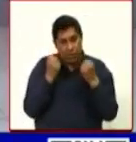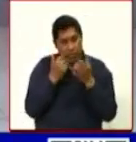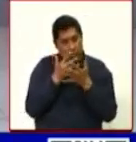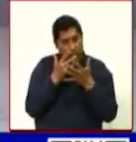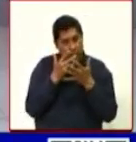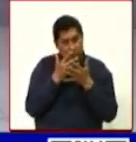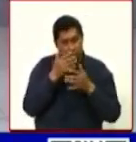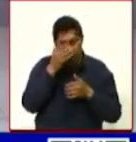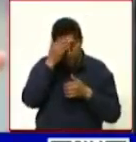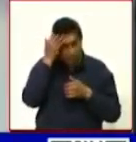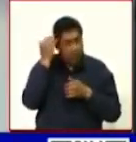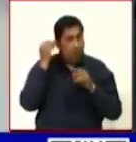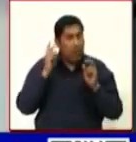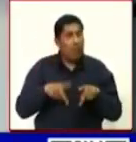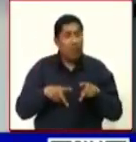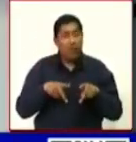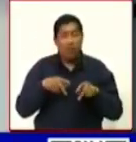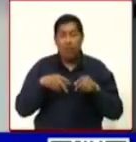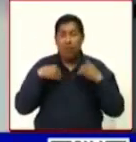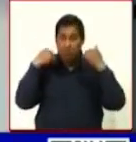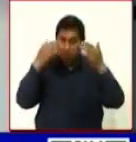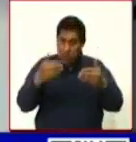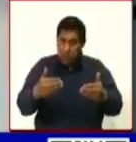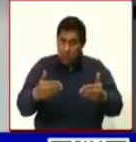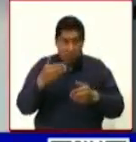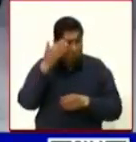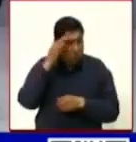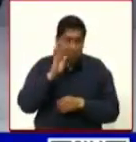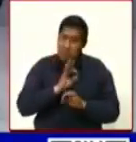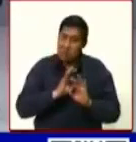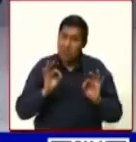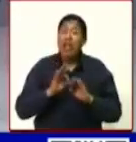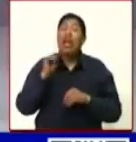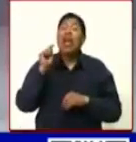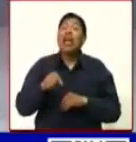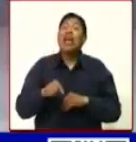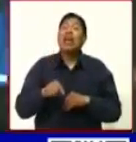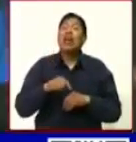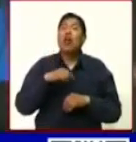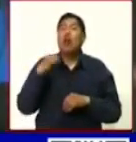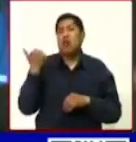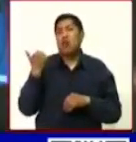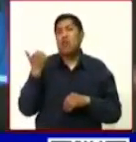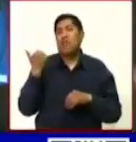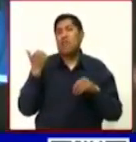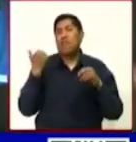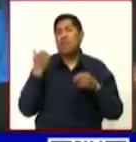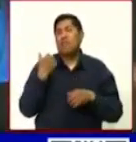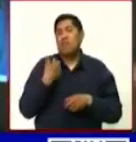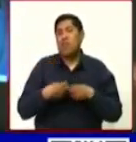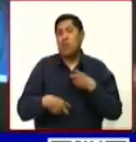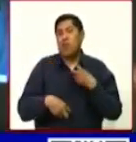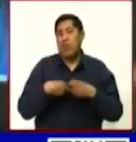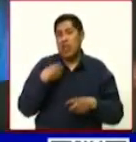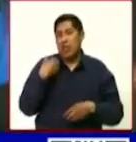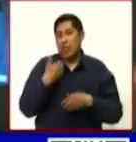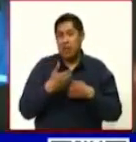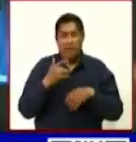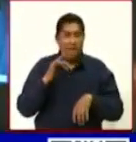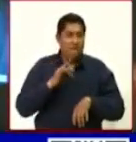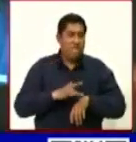tan temerosas Sí este temerosas y la gente en el minibús no se entera de lo que sucede otro tipo de consecuencias por